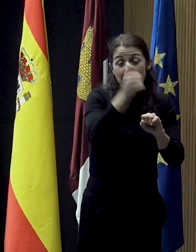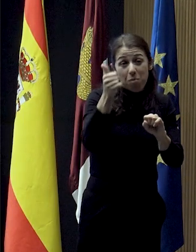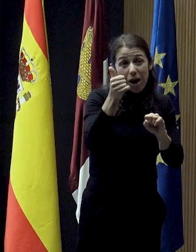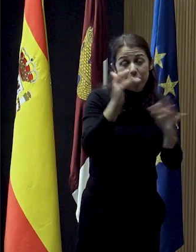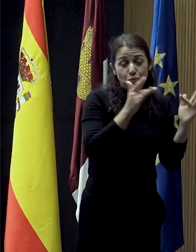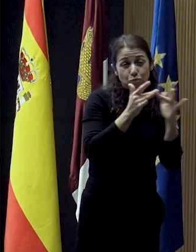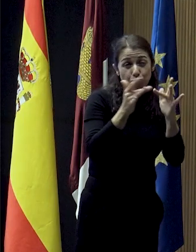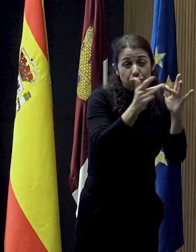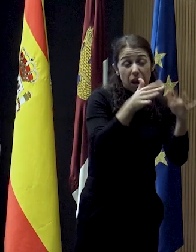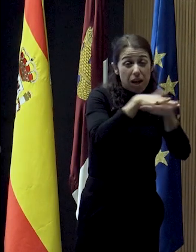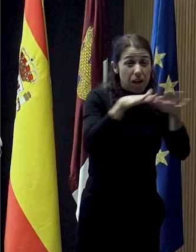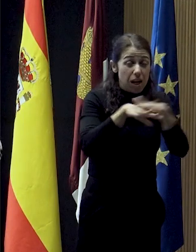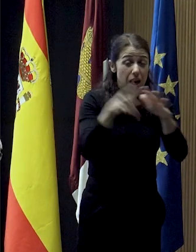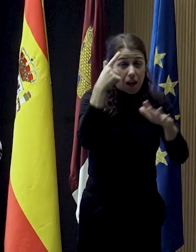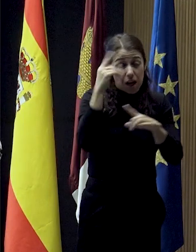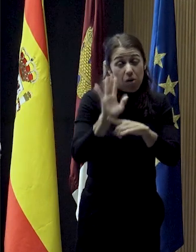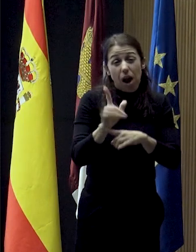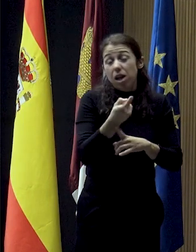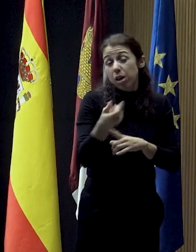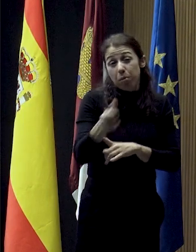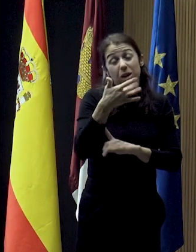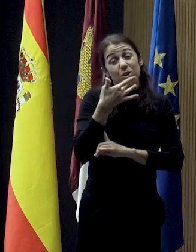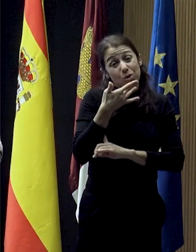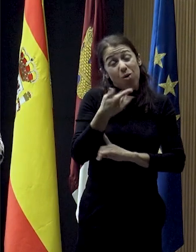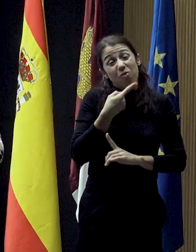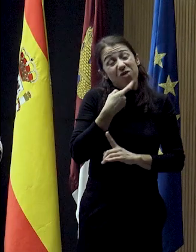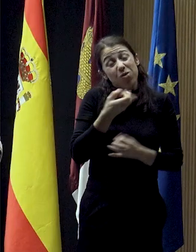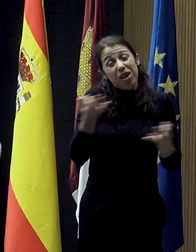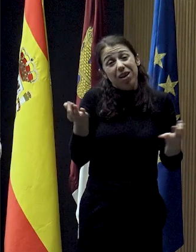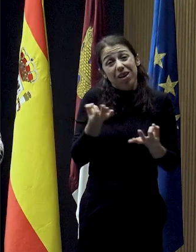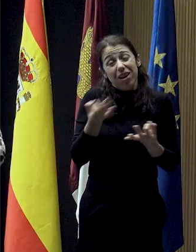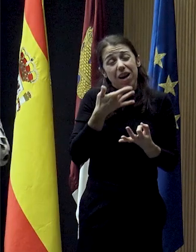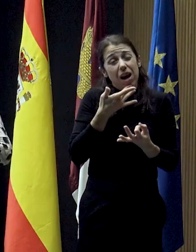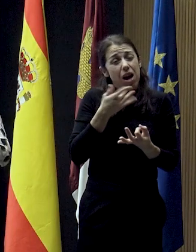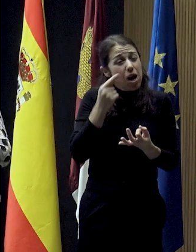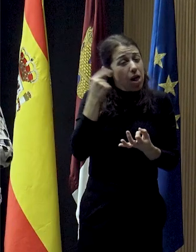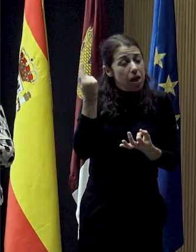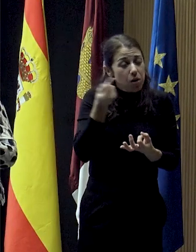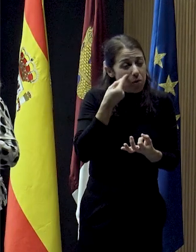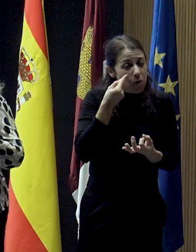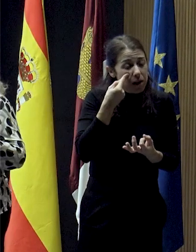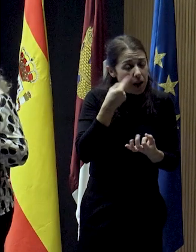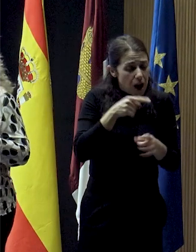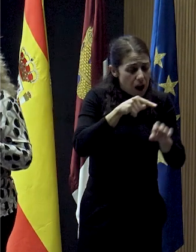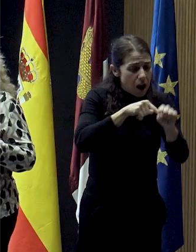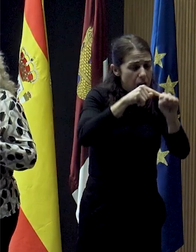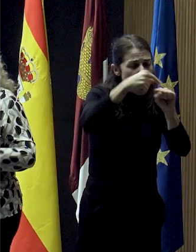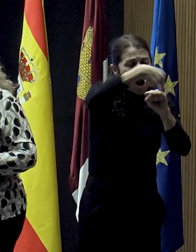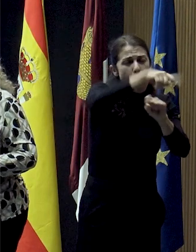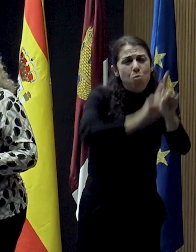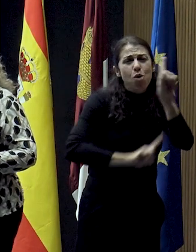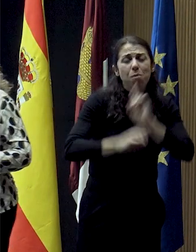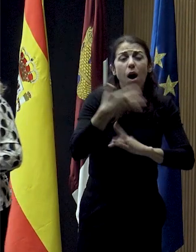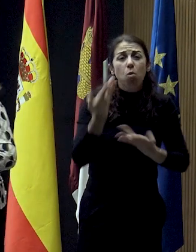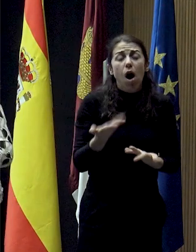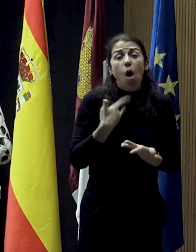redes neuronales. Y esto dificulta más el intentar localizar dónde está el problema o dónde está